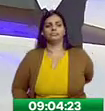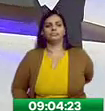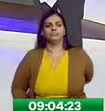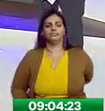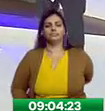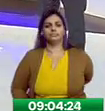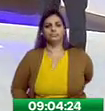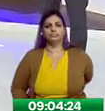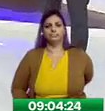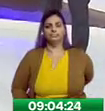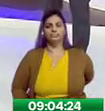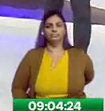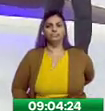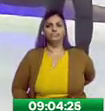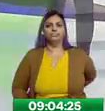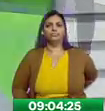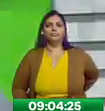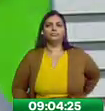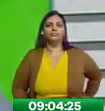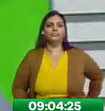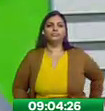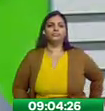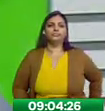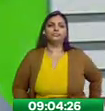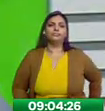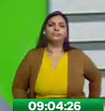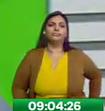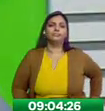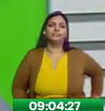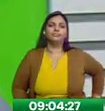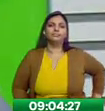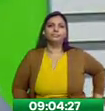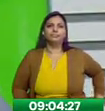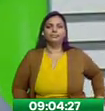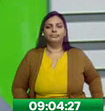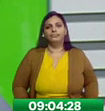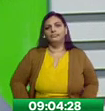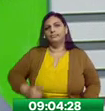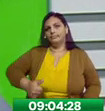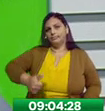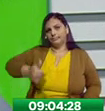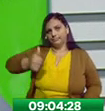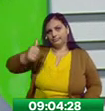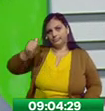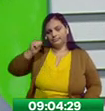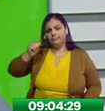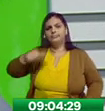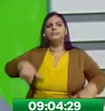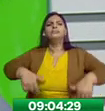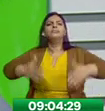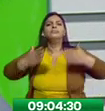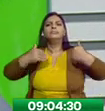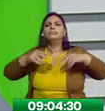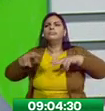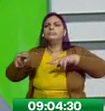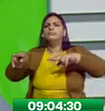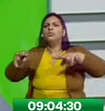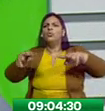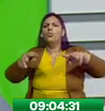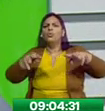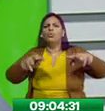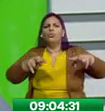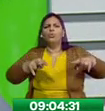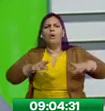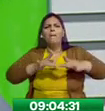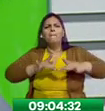tras el primer día de restricciones y toques de queda en el país el ambiente y la imagen de guayaquil han sido completamente distintas al que estamos